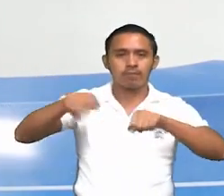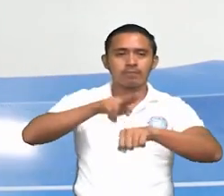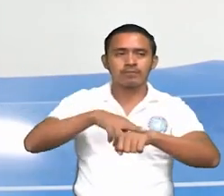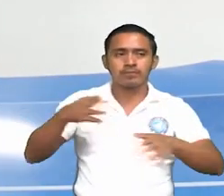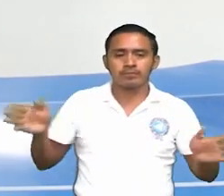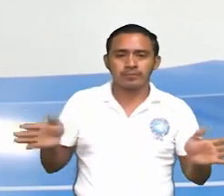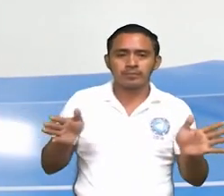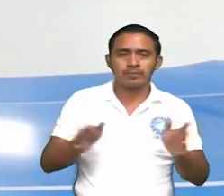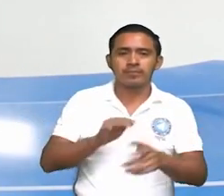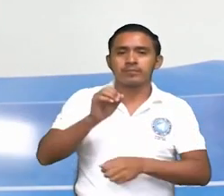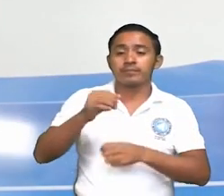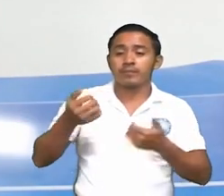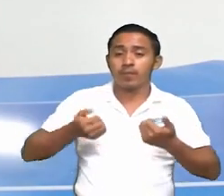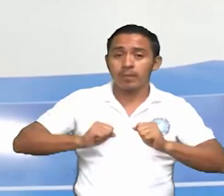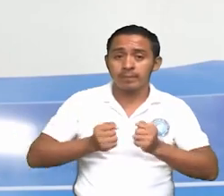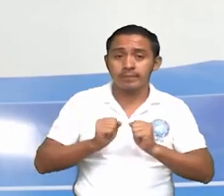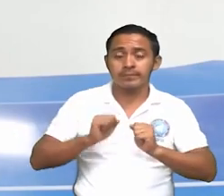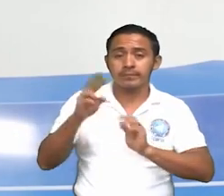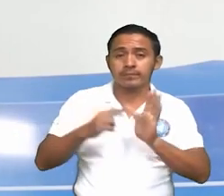Crianza de Aves